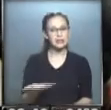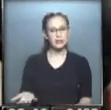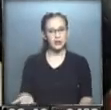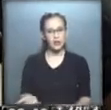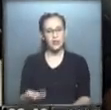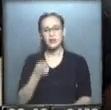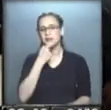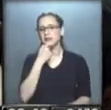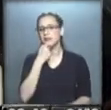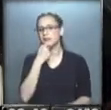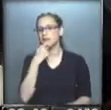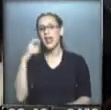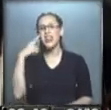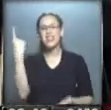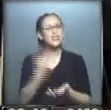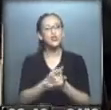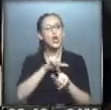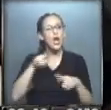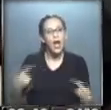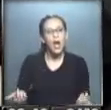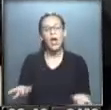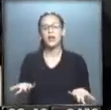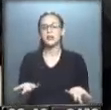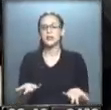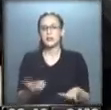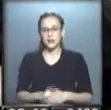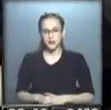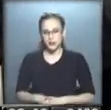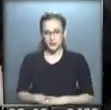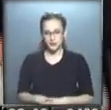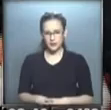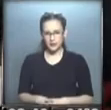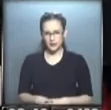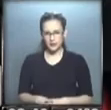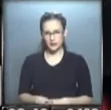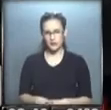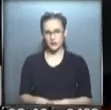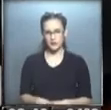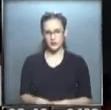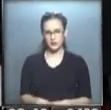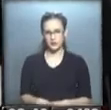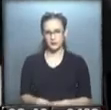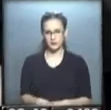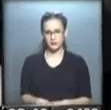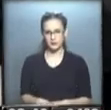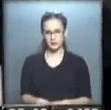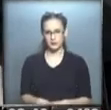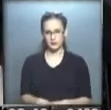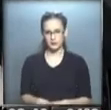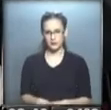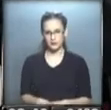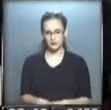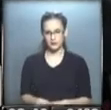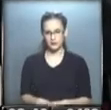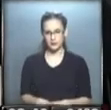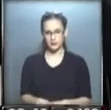sin distinción de credos políticos ni religiosos, sin ambiciones personales, es